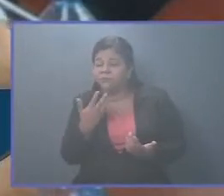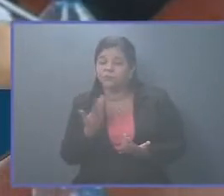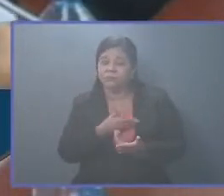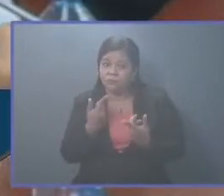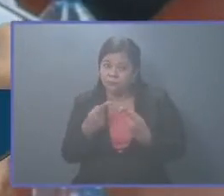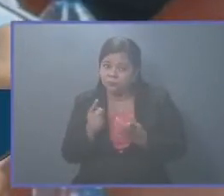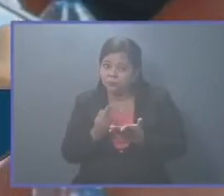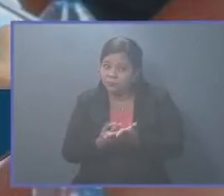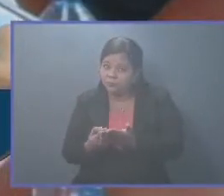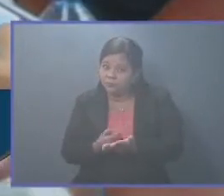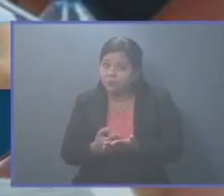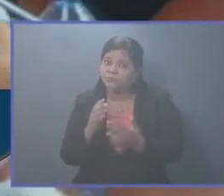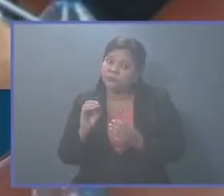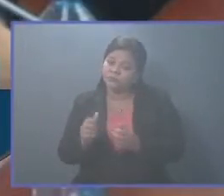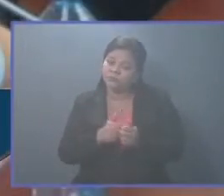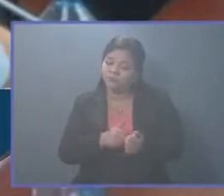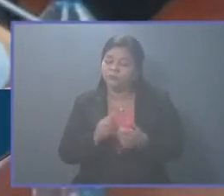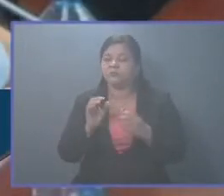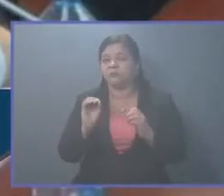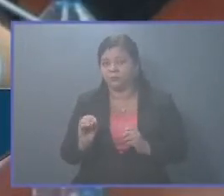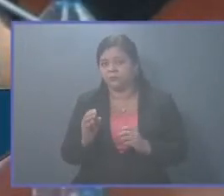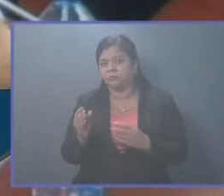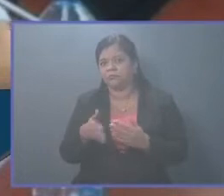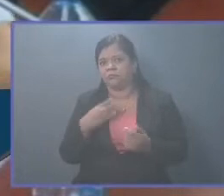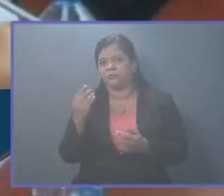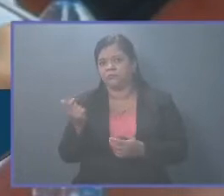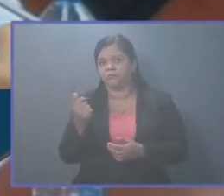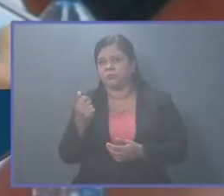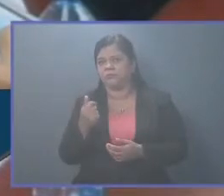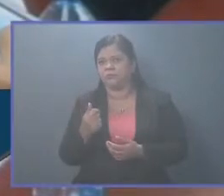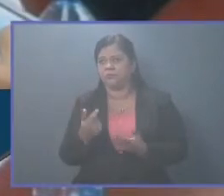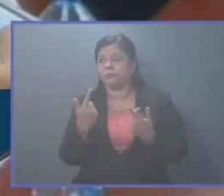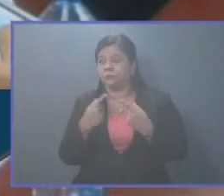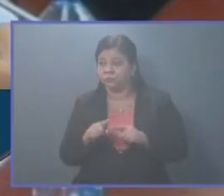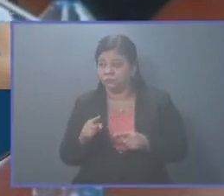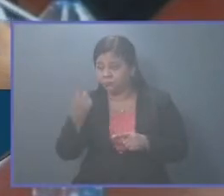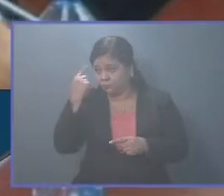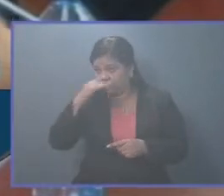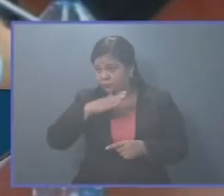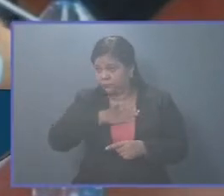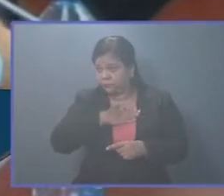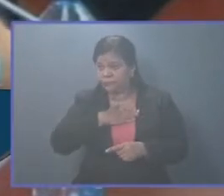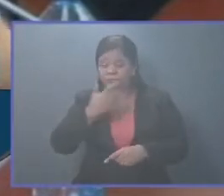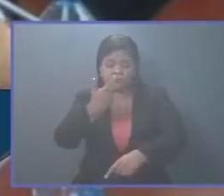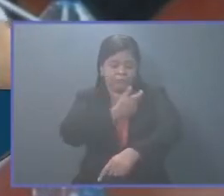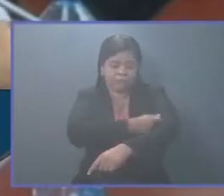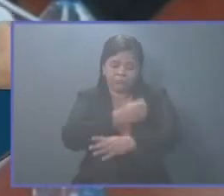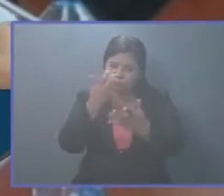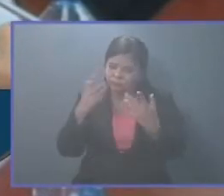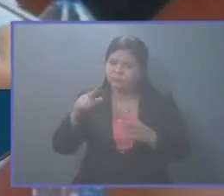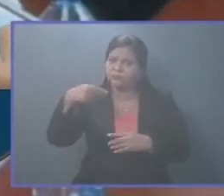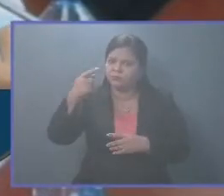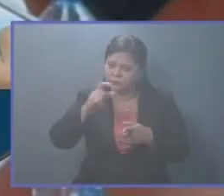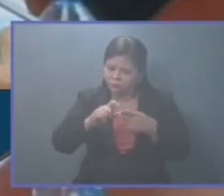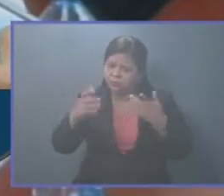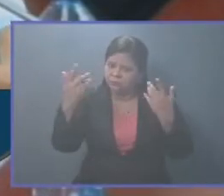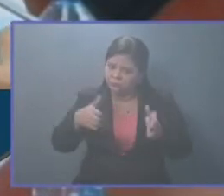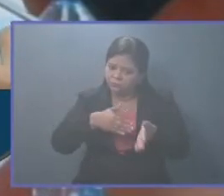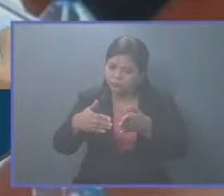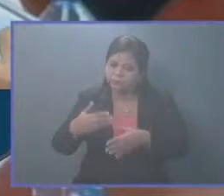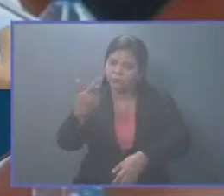una vacuna, la vamos a retrasar o la vamos a acelerar? Porque a mi parecer esta vacuna debería estar ya la próxima semana